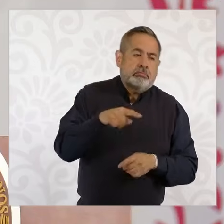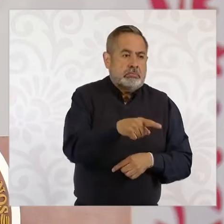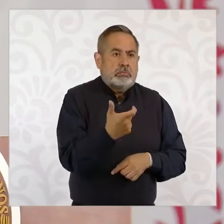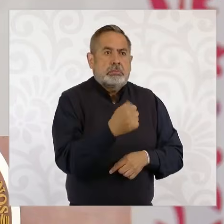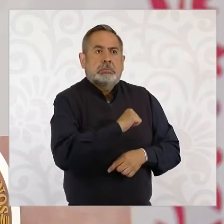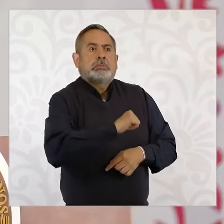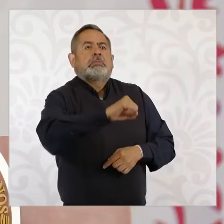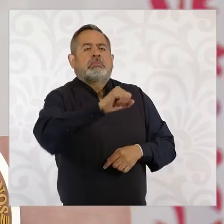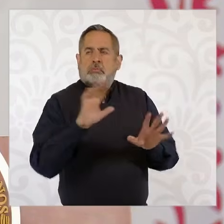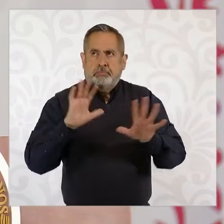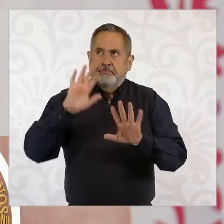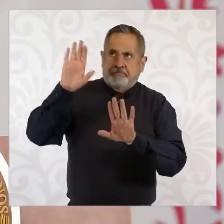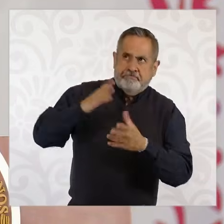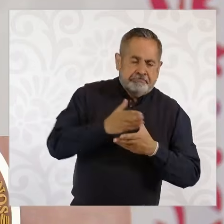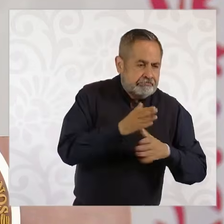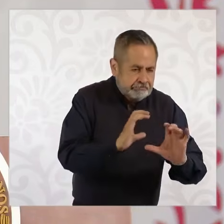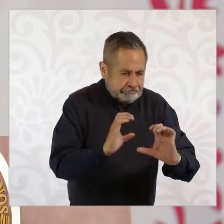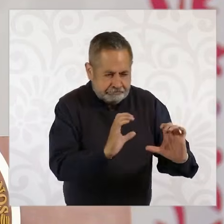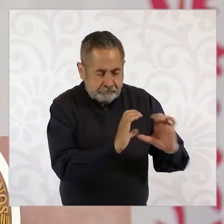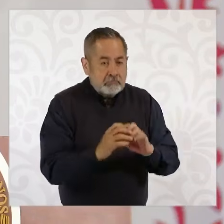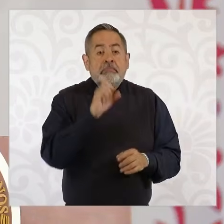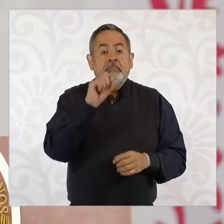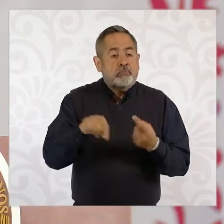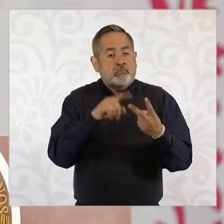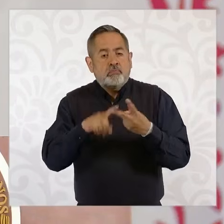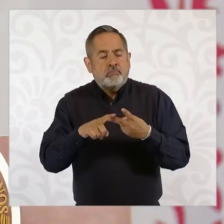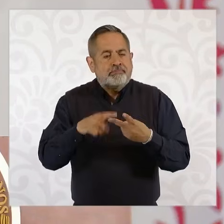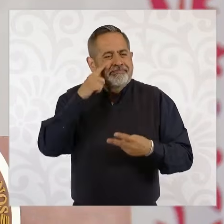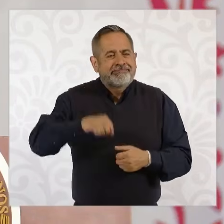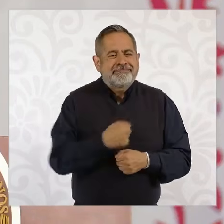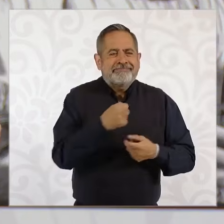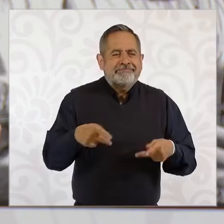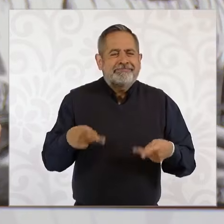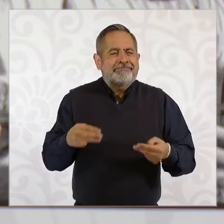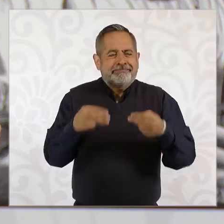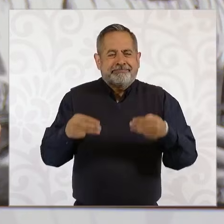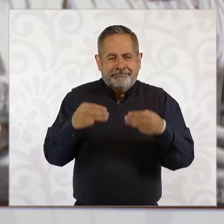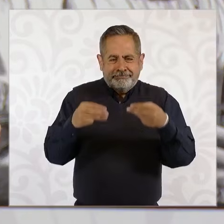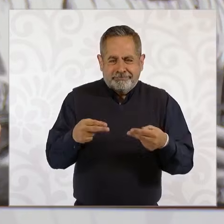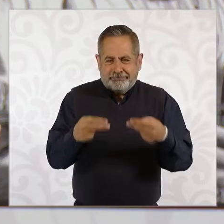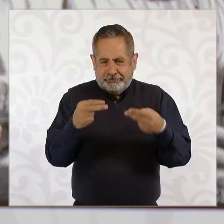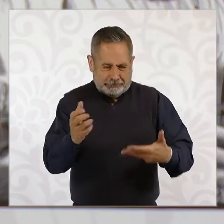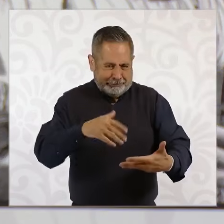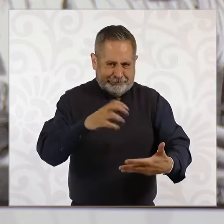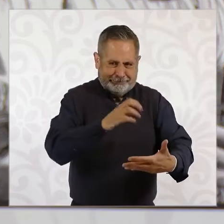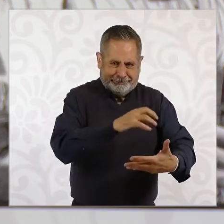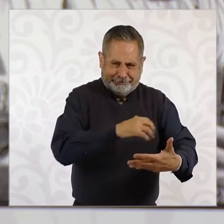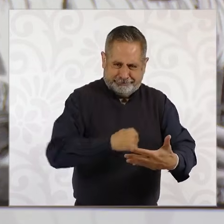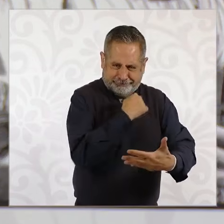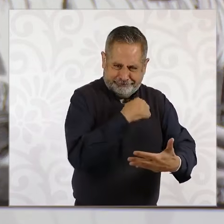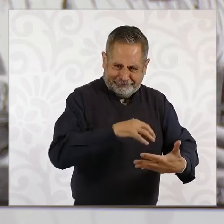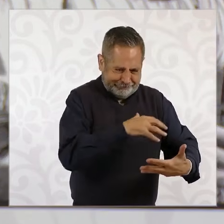es todos los productos de la canasta básica, que debemos buscar todas las maneras para que no suban. Ya